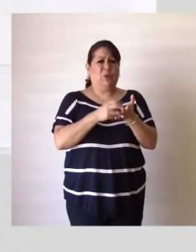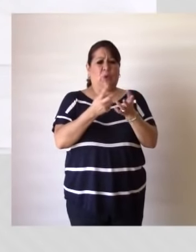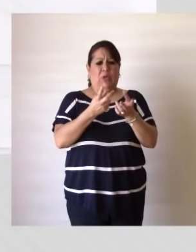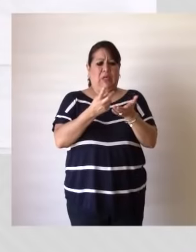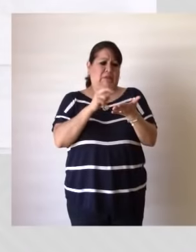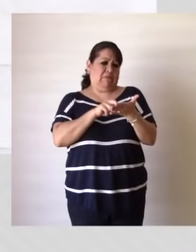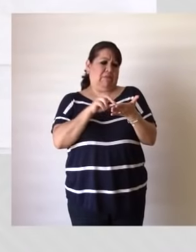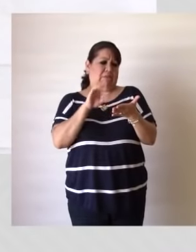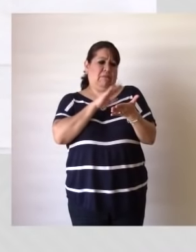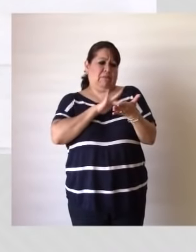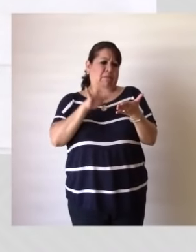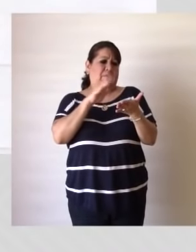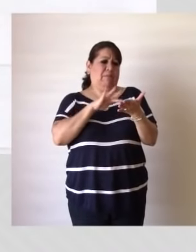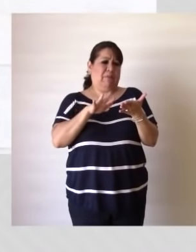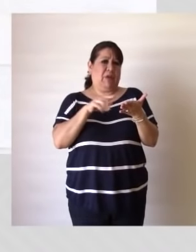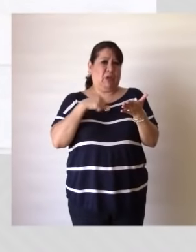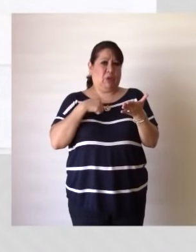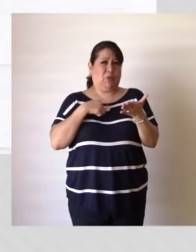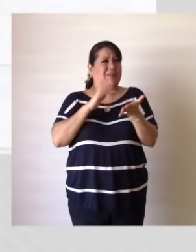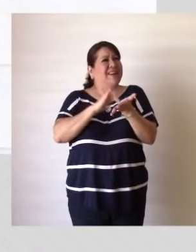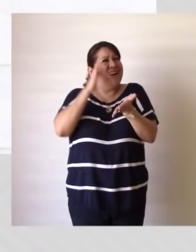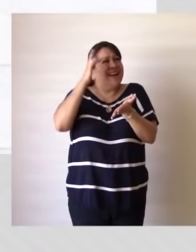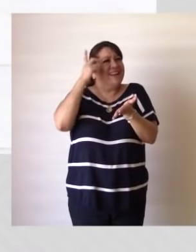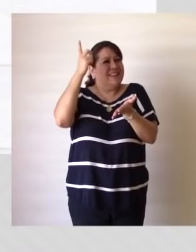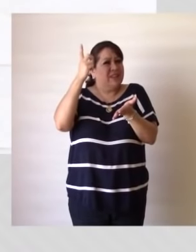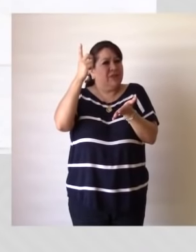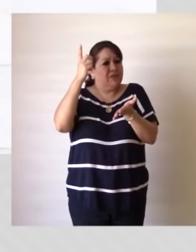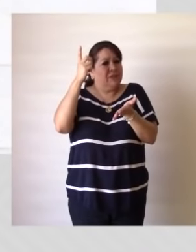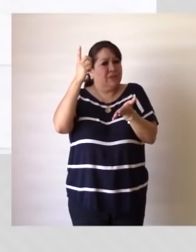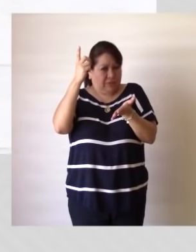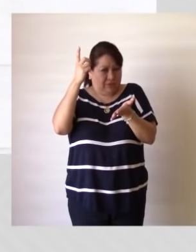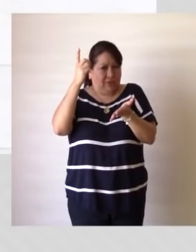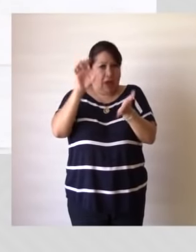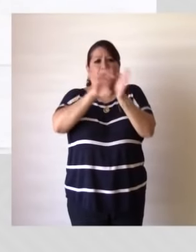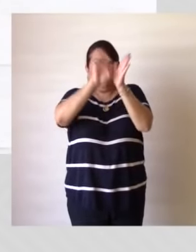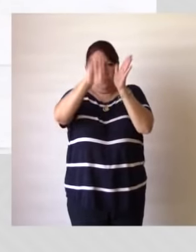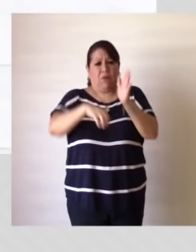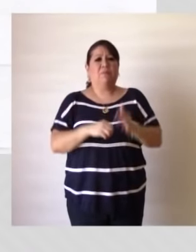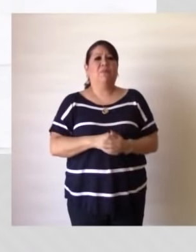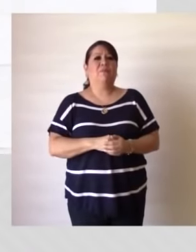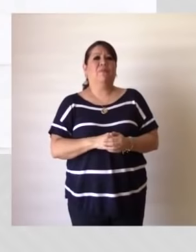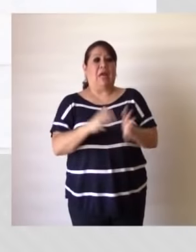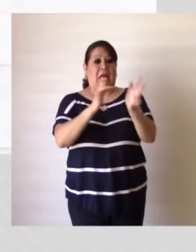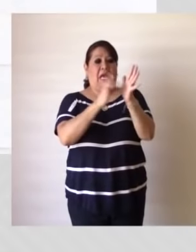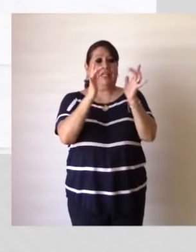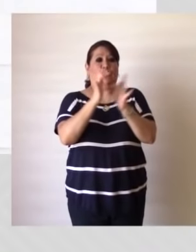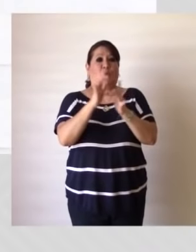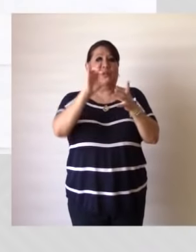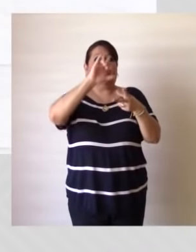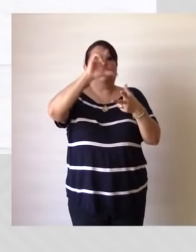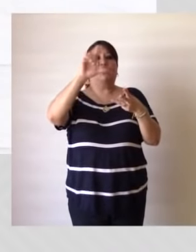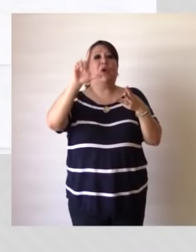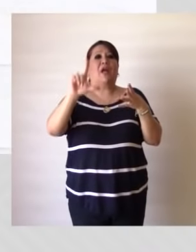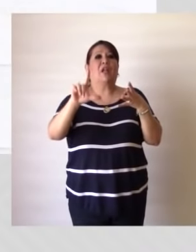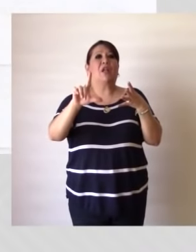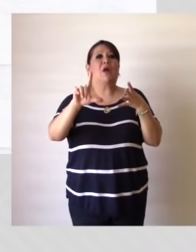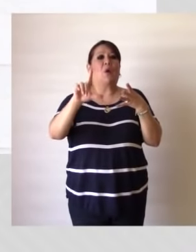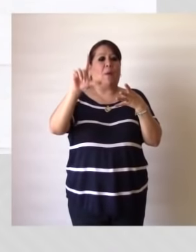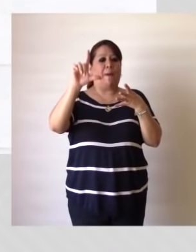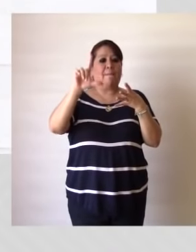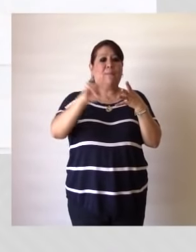señor jesucristo en el libro de lucas en el capítulo 17 habló acerca de los diez leprosos